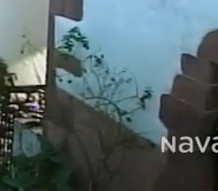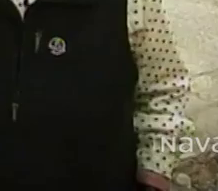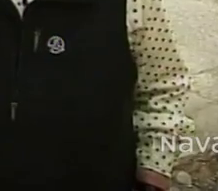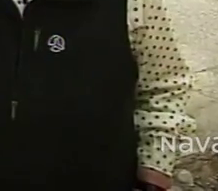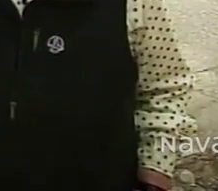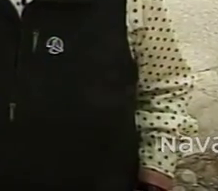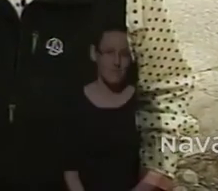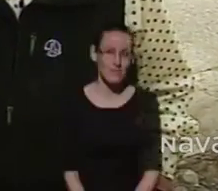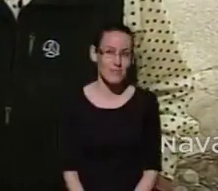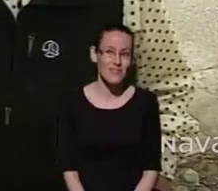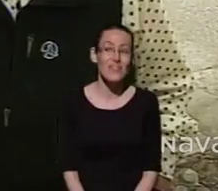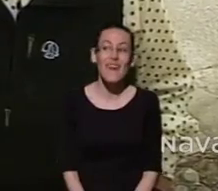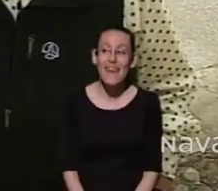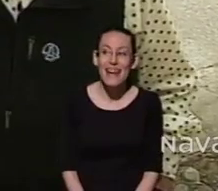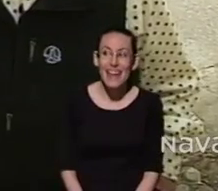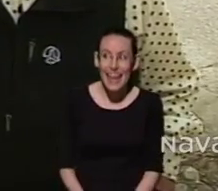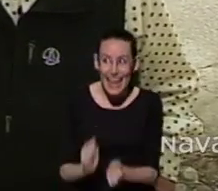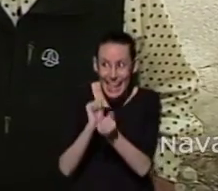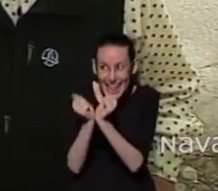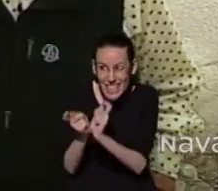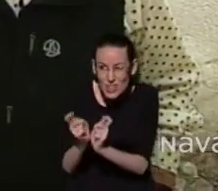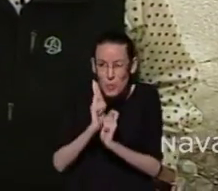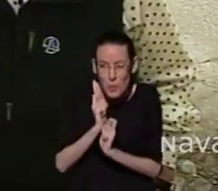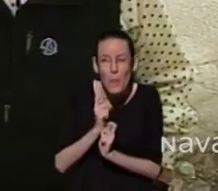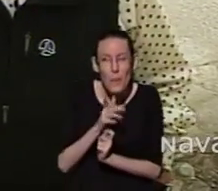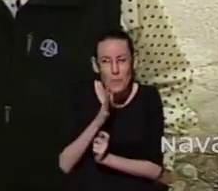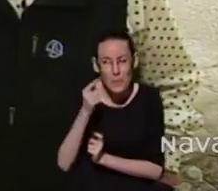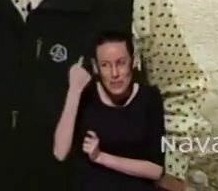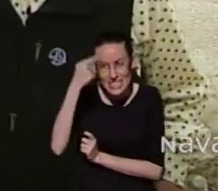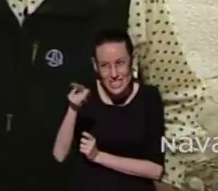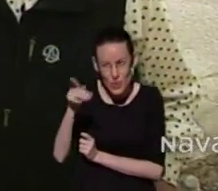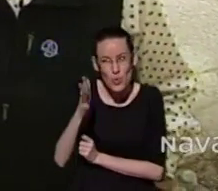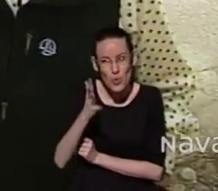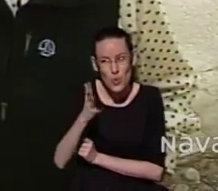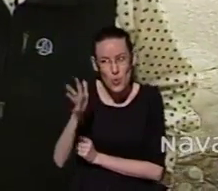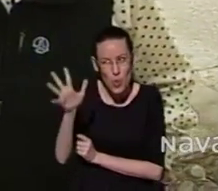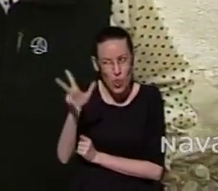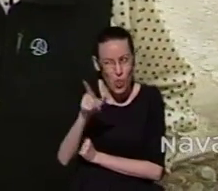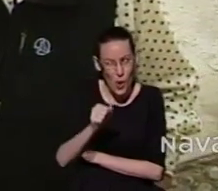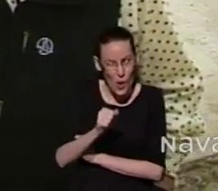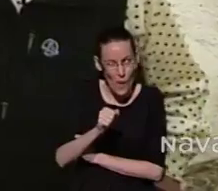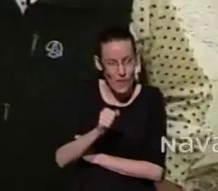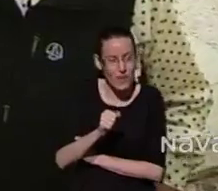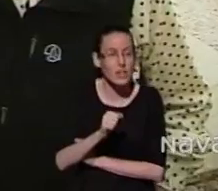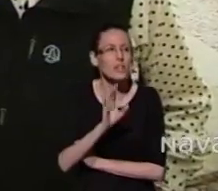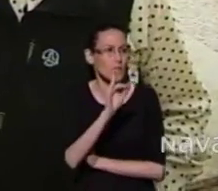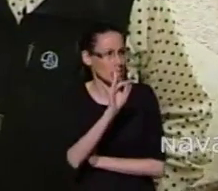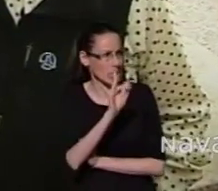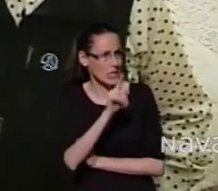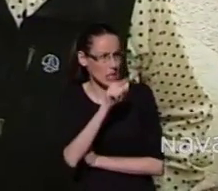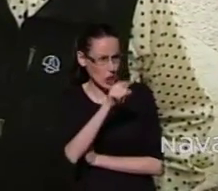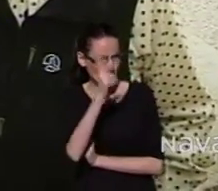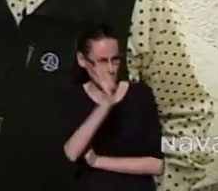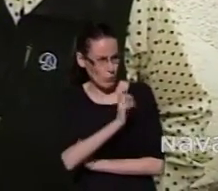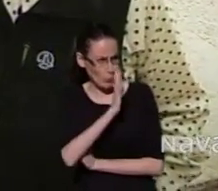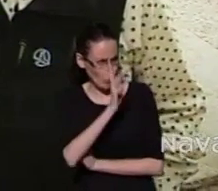Oye, Paula, ¿me das un poco de queso? Que me he enterado que has robado dos quesos. ¿Yo? Tú sí, a eso has venido. ¿Tú